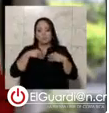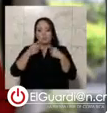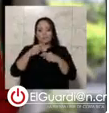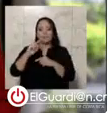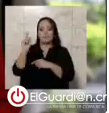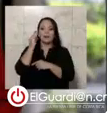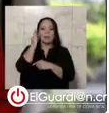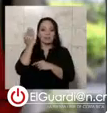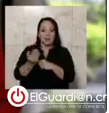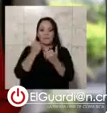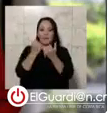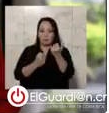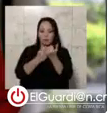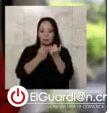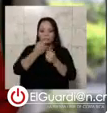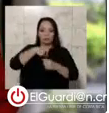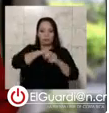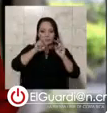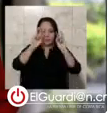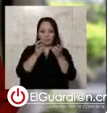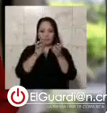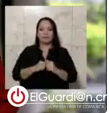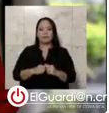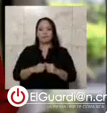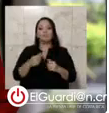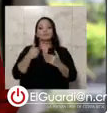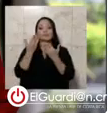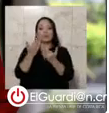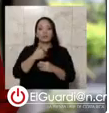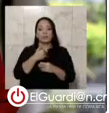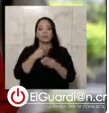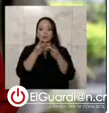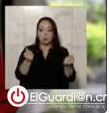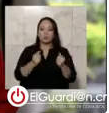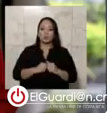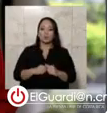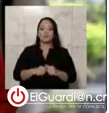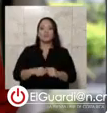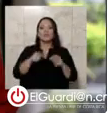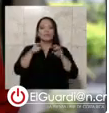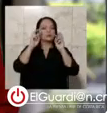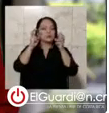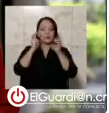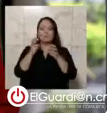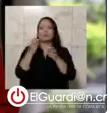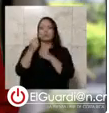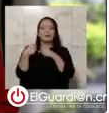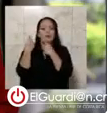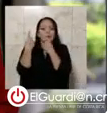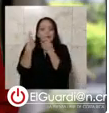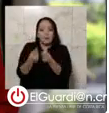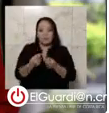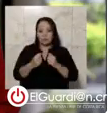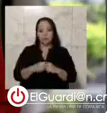dama está apoyándonos en este tema, así que yo espero tener una solución. Son temas que se arrastran de hace muchos años